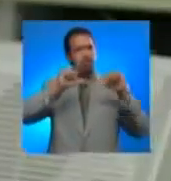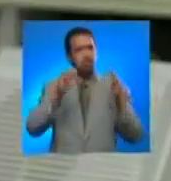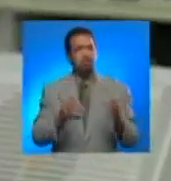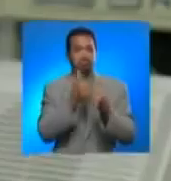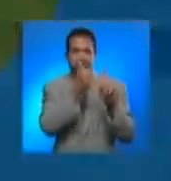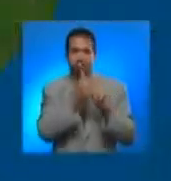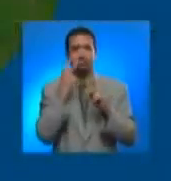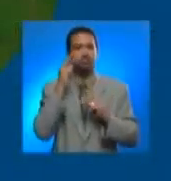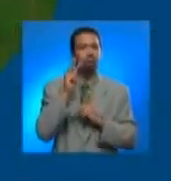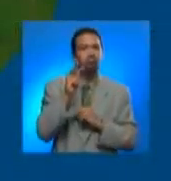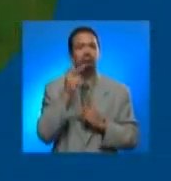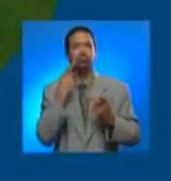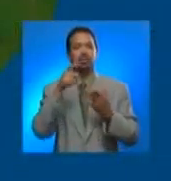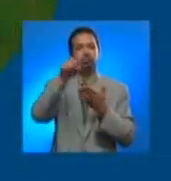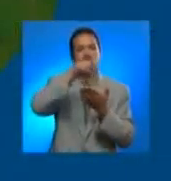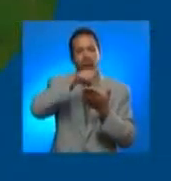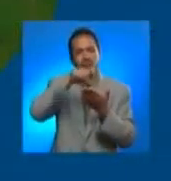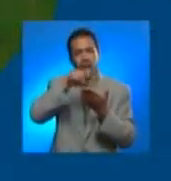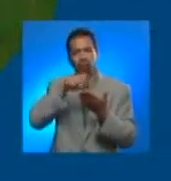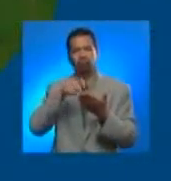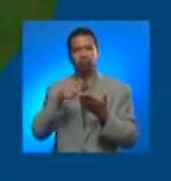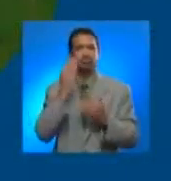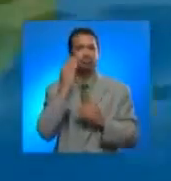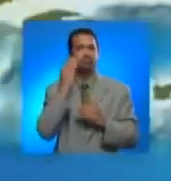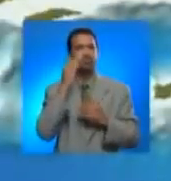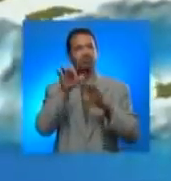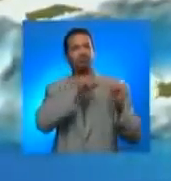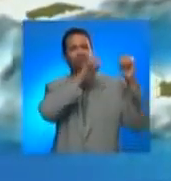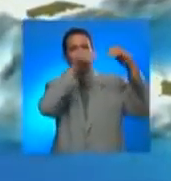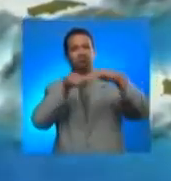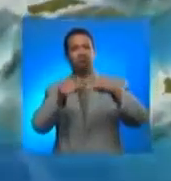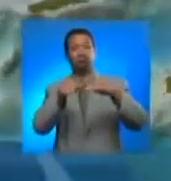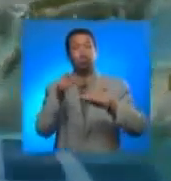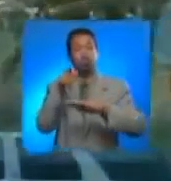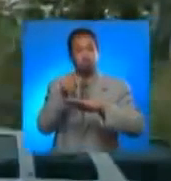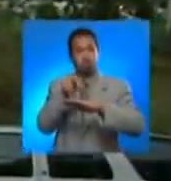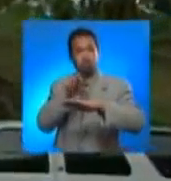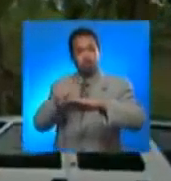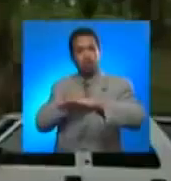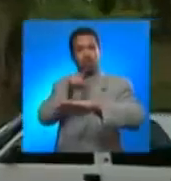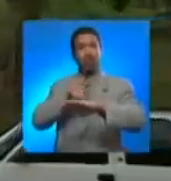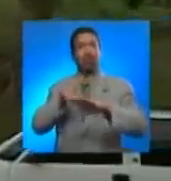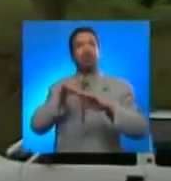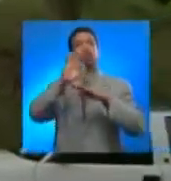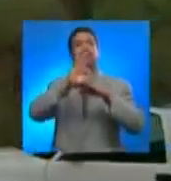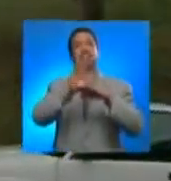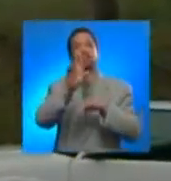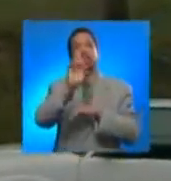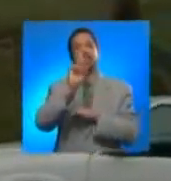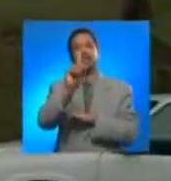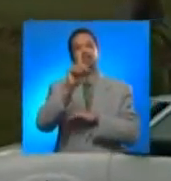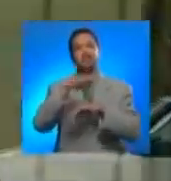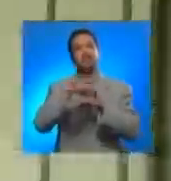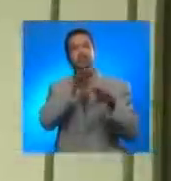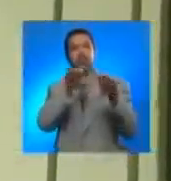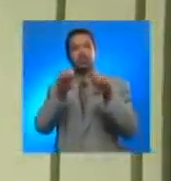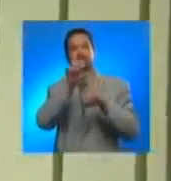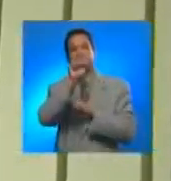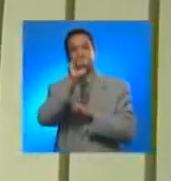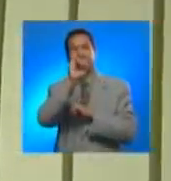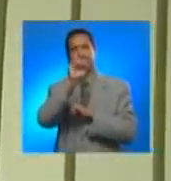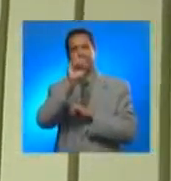tsunamis. En la cuenca del Pacífico, donde ocurren tsunamis con mayor frecuencia en el mundo, existe el Centro Internacional de Alertas de Tsunamis